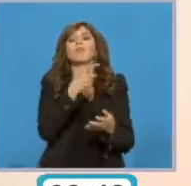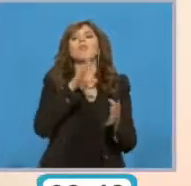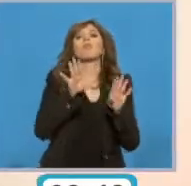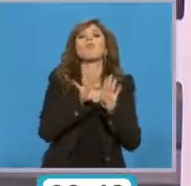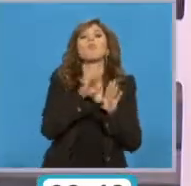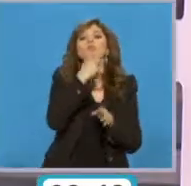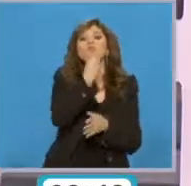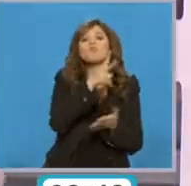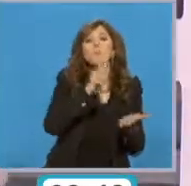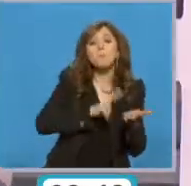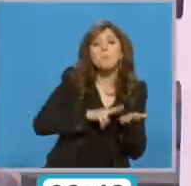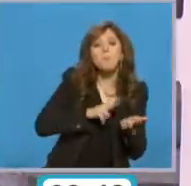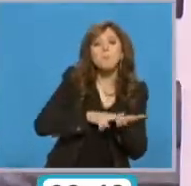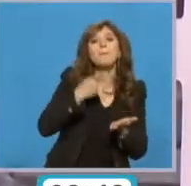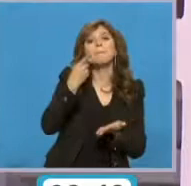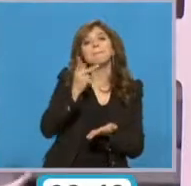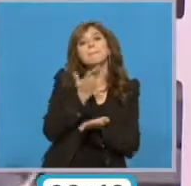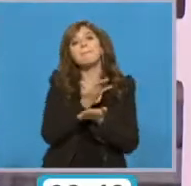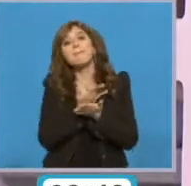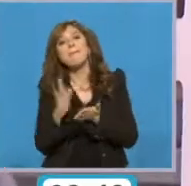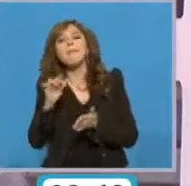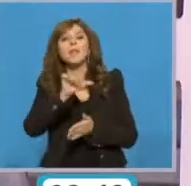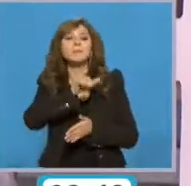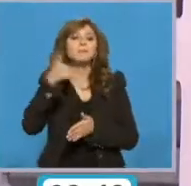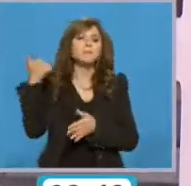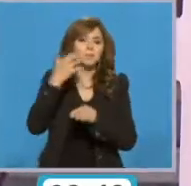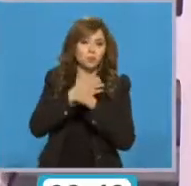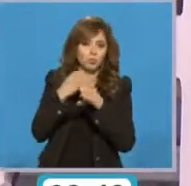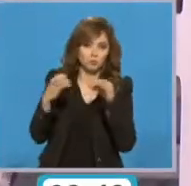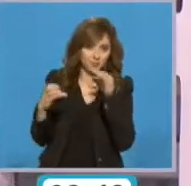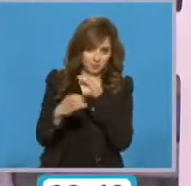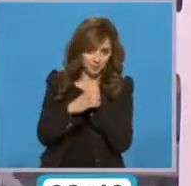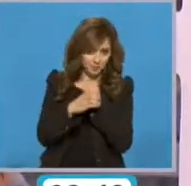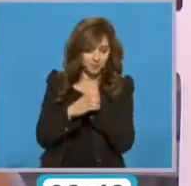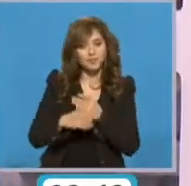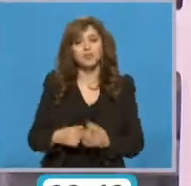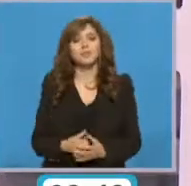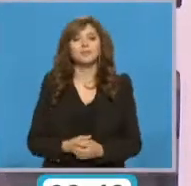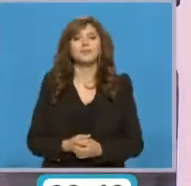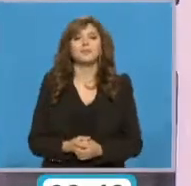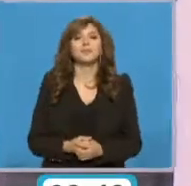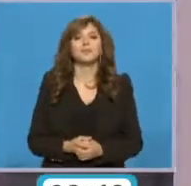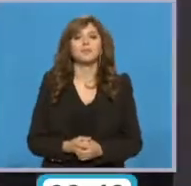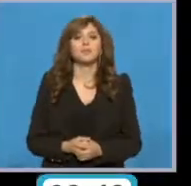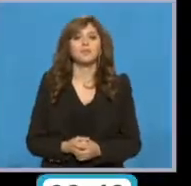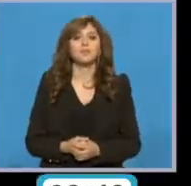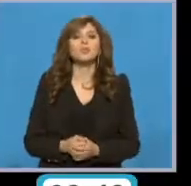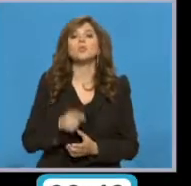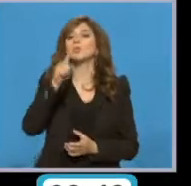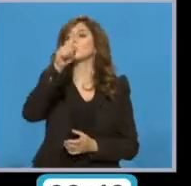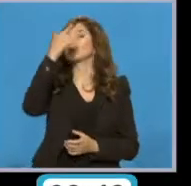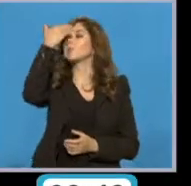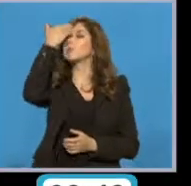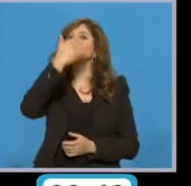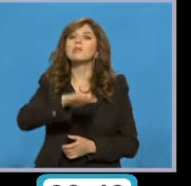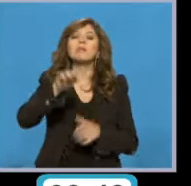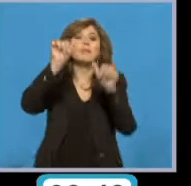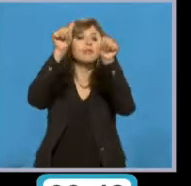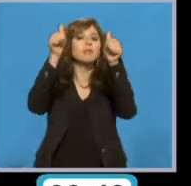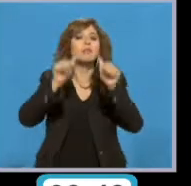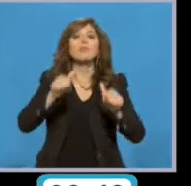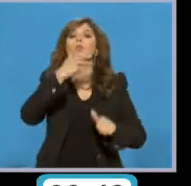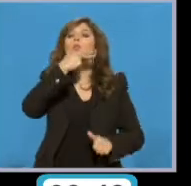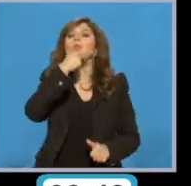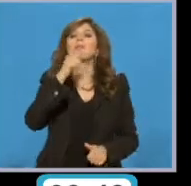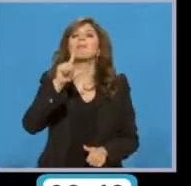su valor, pero es que además su valor tiene que ver con muchas cosas. Sí. Por supuesto, es innegable que el arte de Leonardo da Vinci,